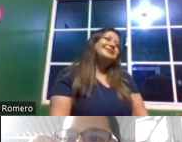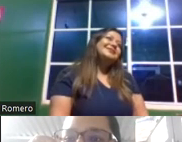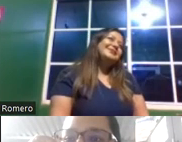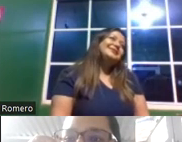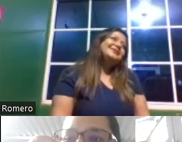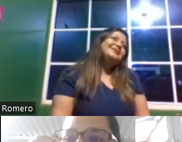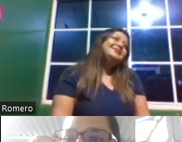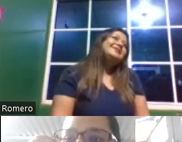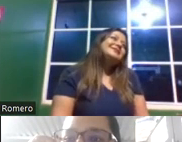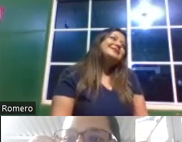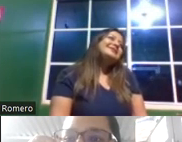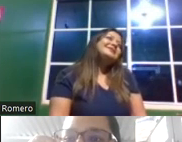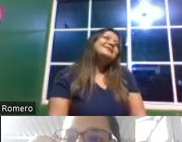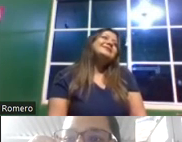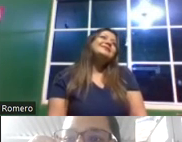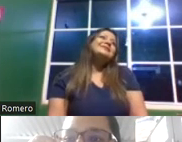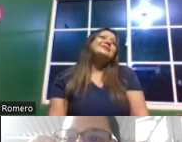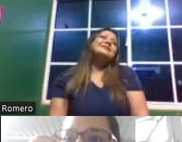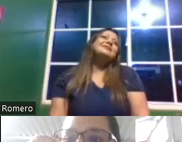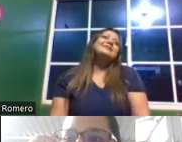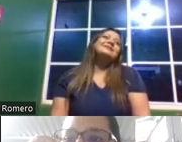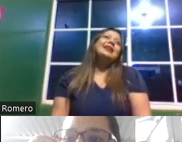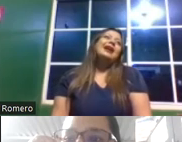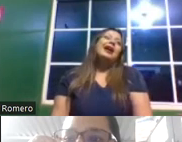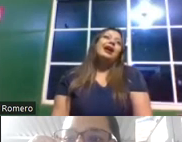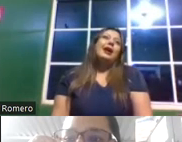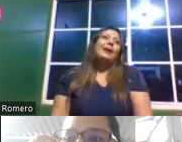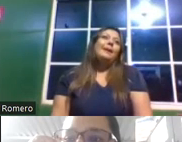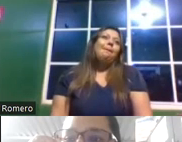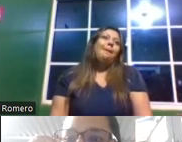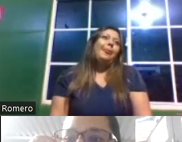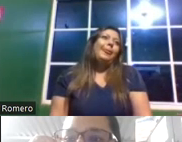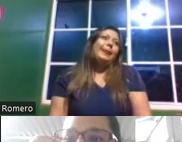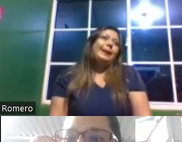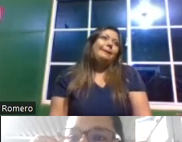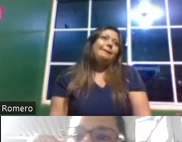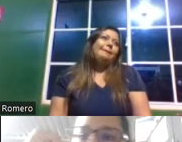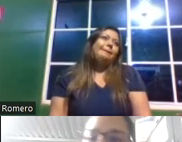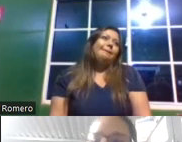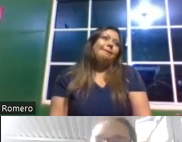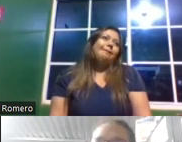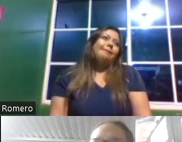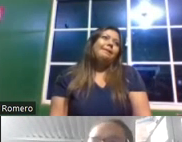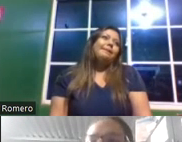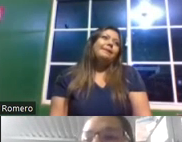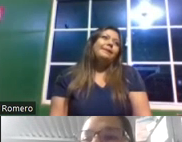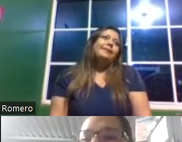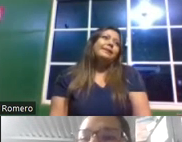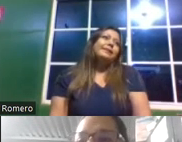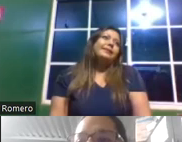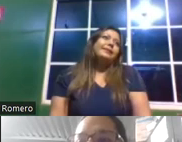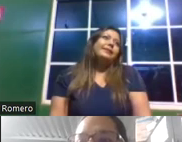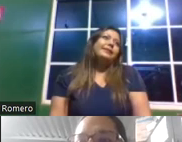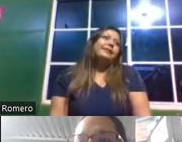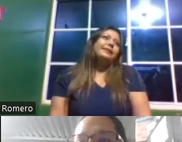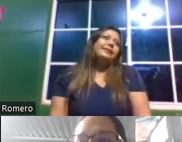momento en mi carrera lo vi. Y me parece algo que voy a practicar y voy